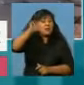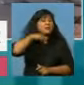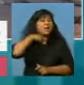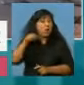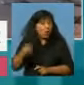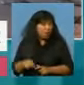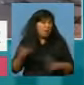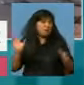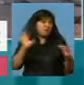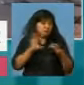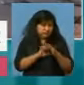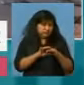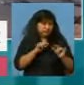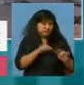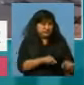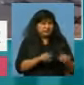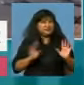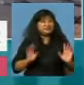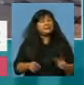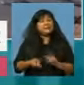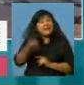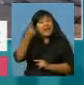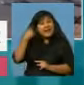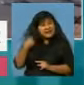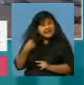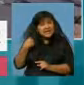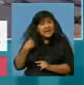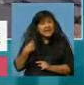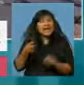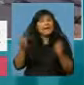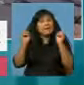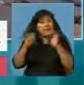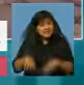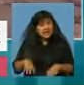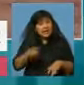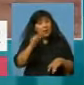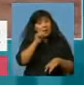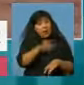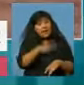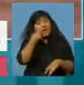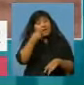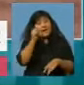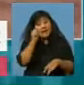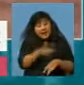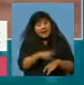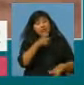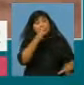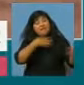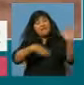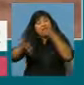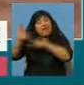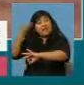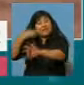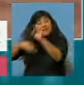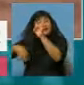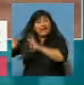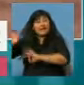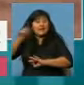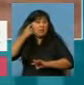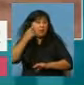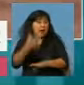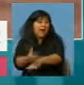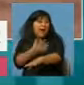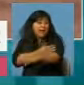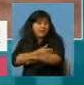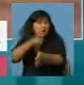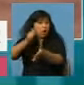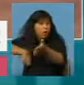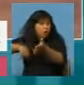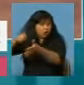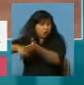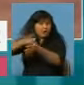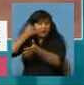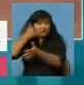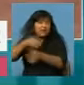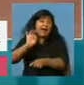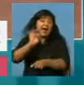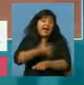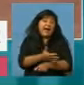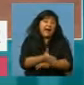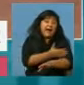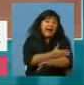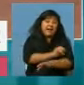empezamos a vender esa energía en ese contrato que hemos ganado legítimamente y vamos a facturar